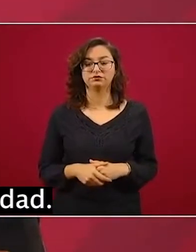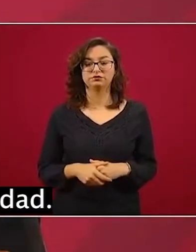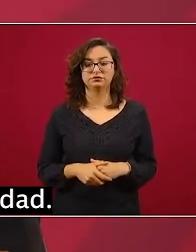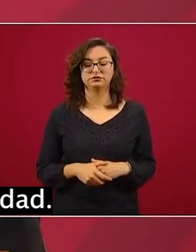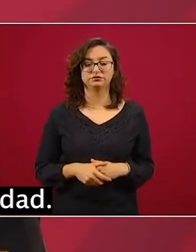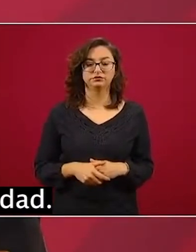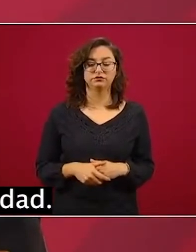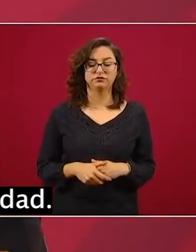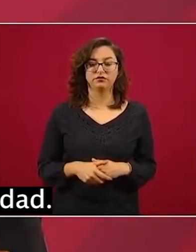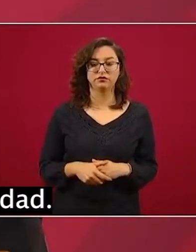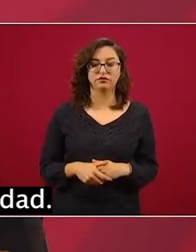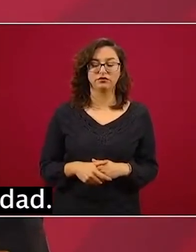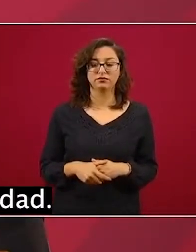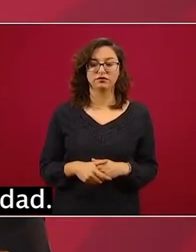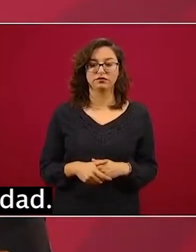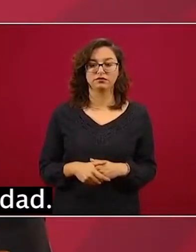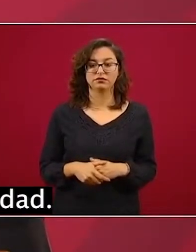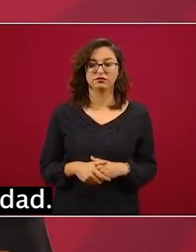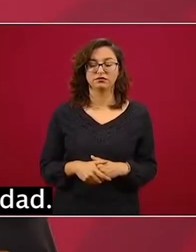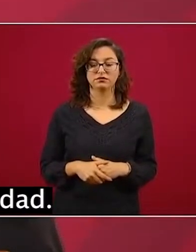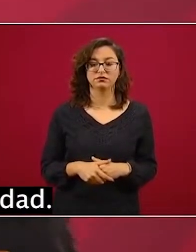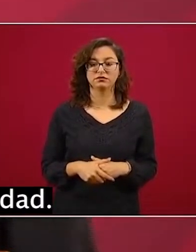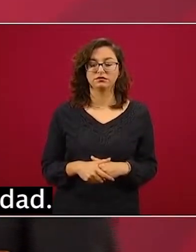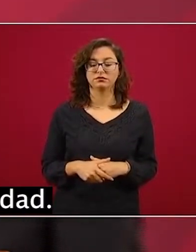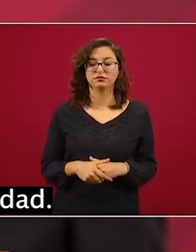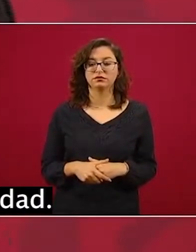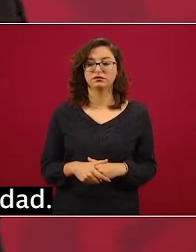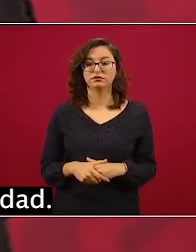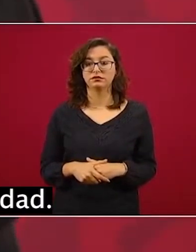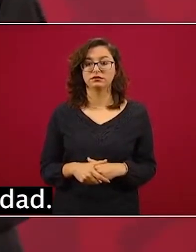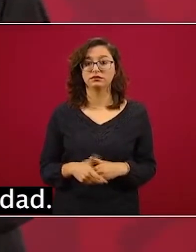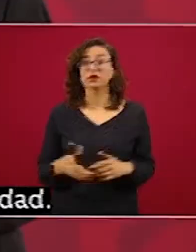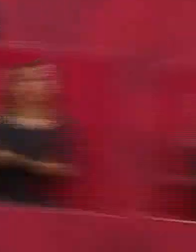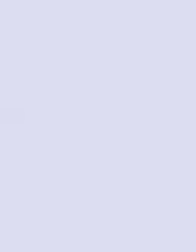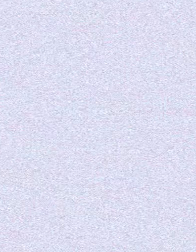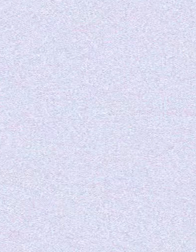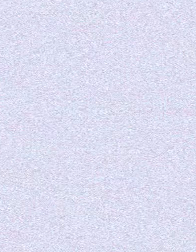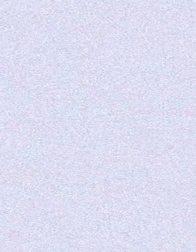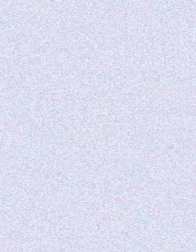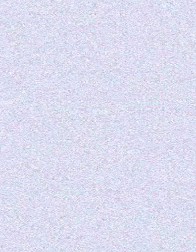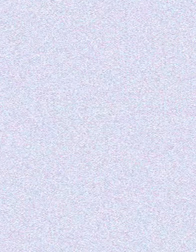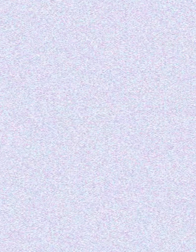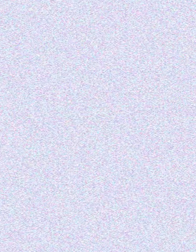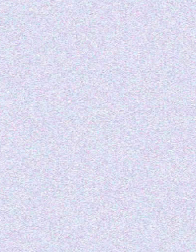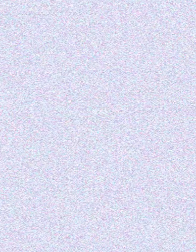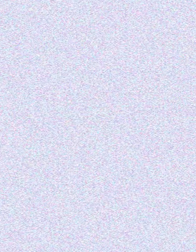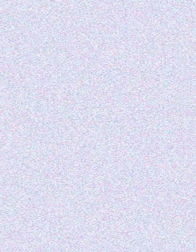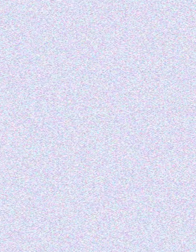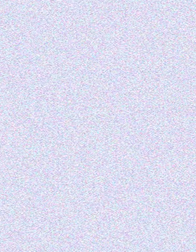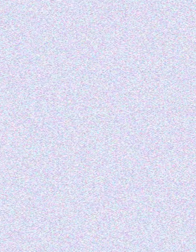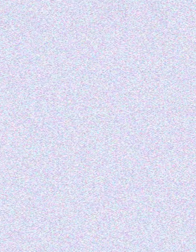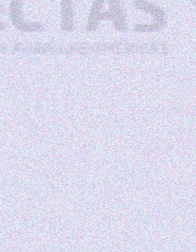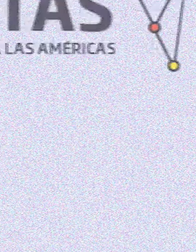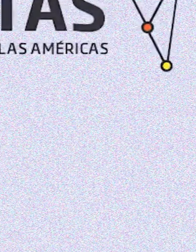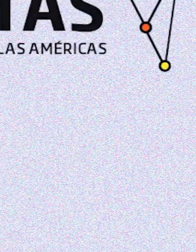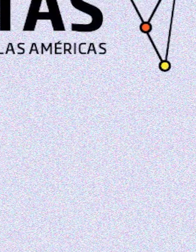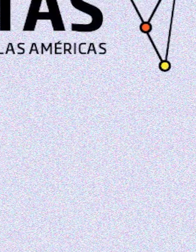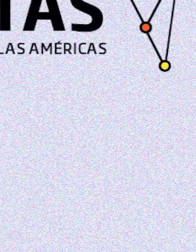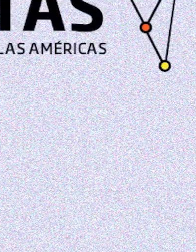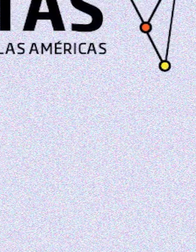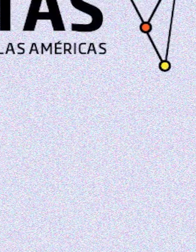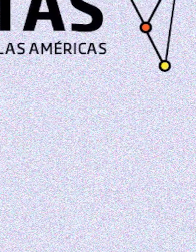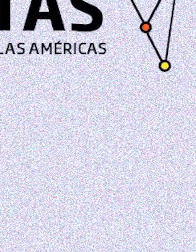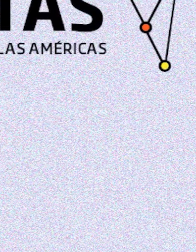como nunca se está procurando la igualdad. Mexicanos contra la corrupción y la impunidad, en alianza